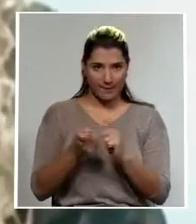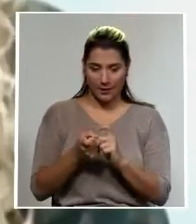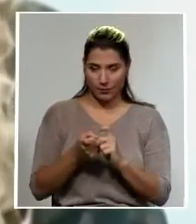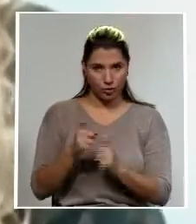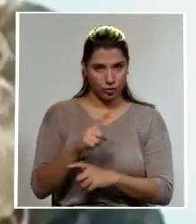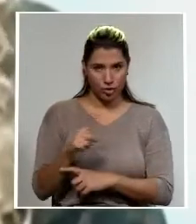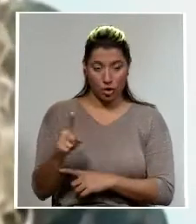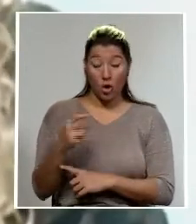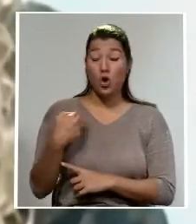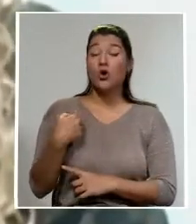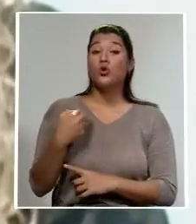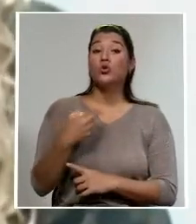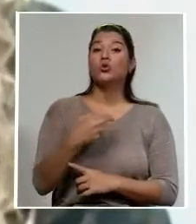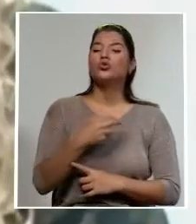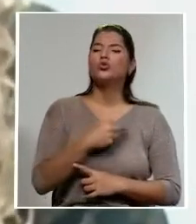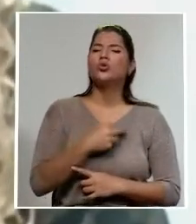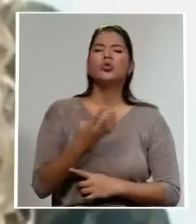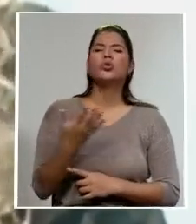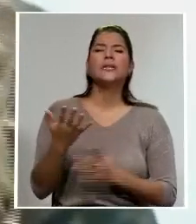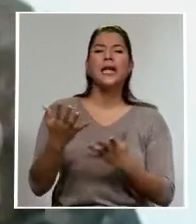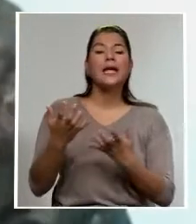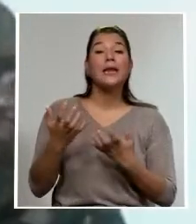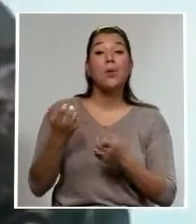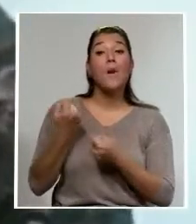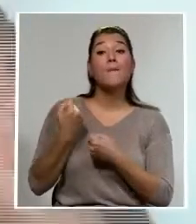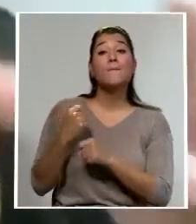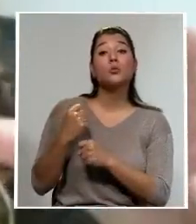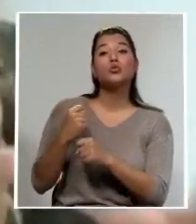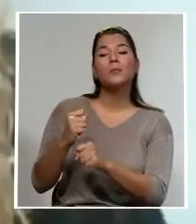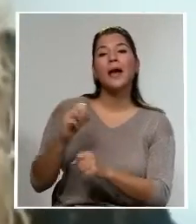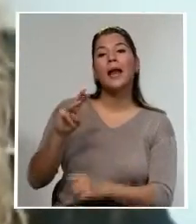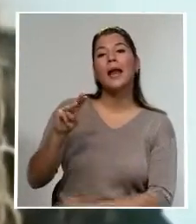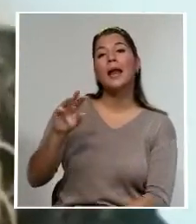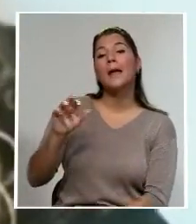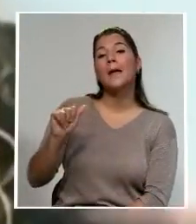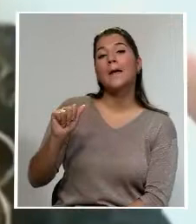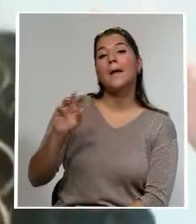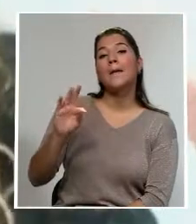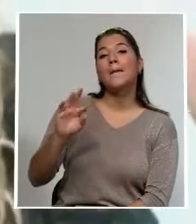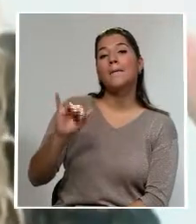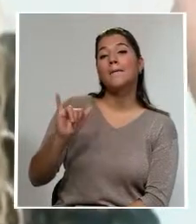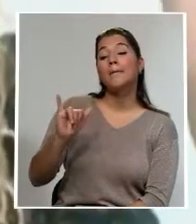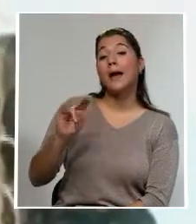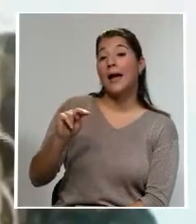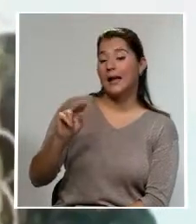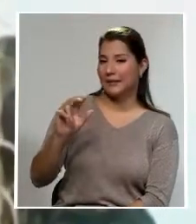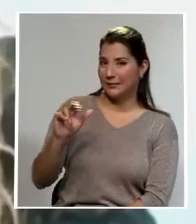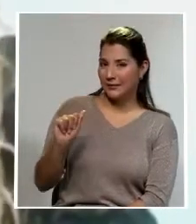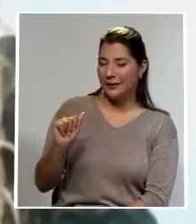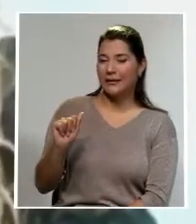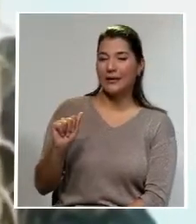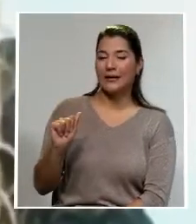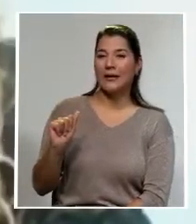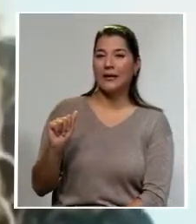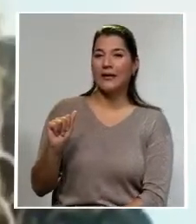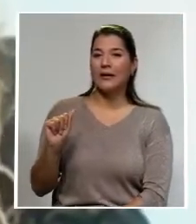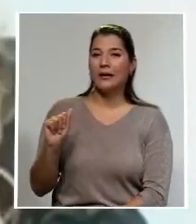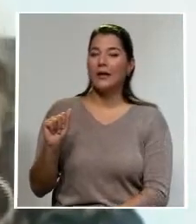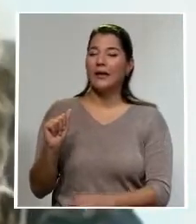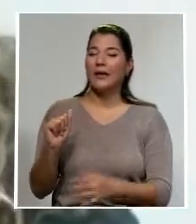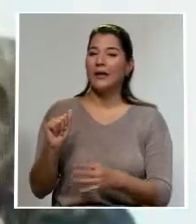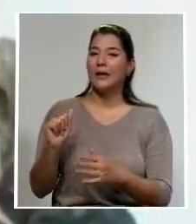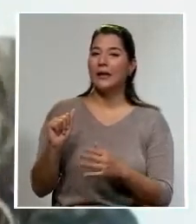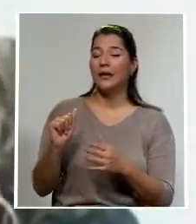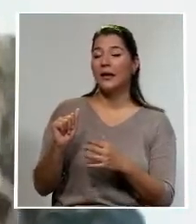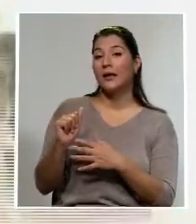que entonces la Municipalidad de Matina le sea más atractivo ir por un tipo de financiamiento como el de